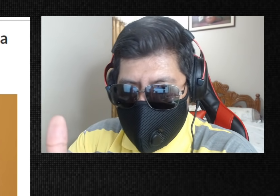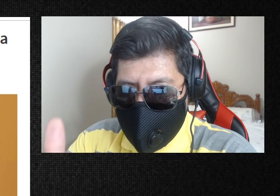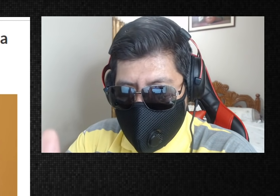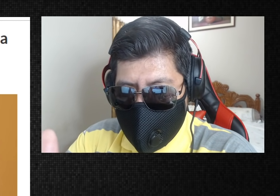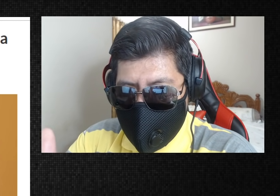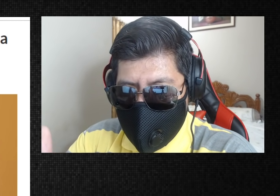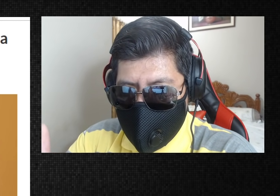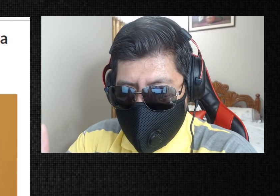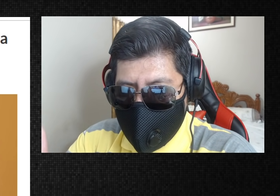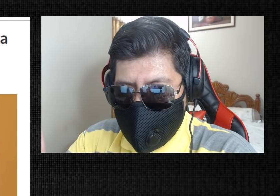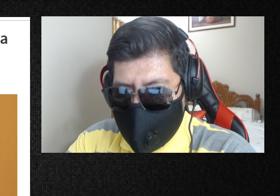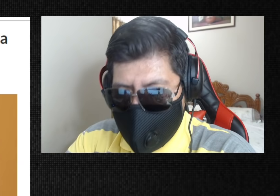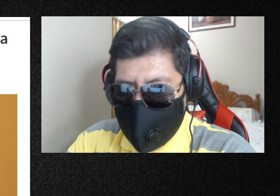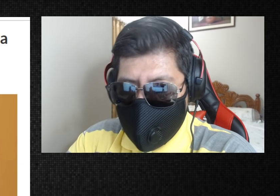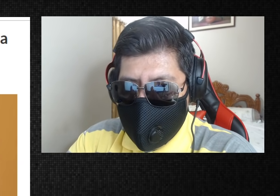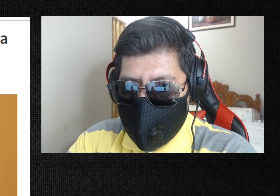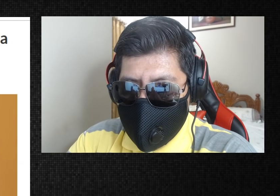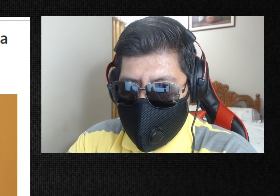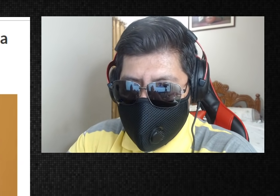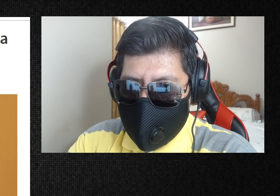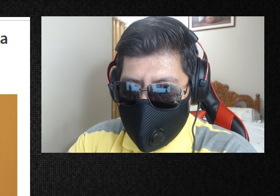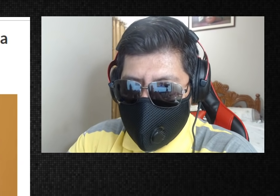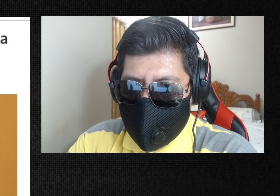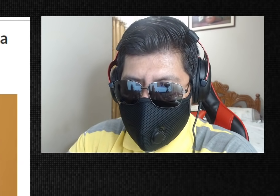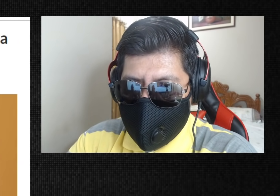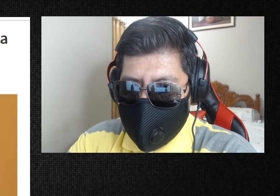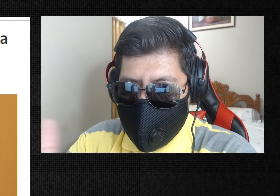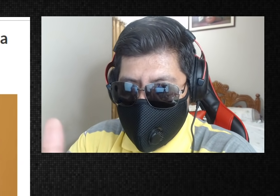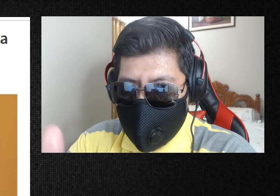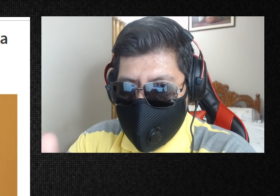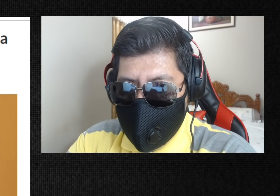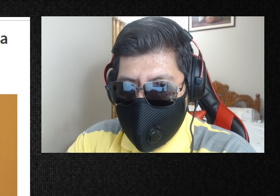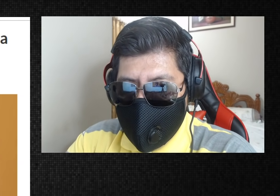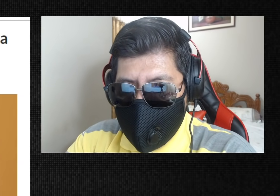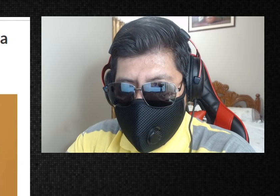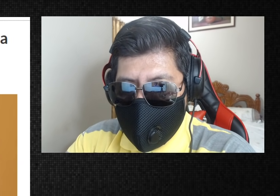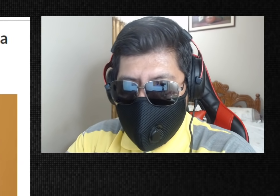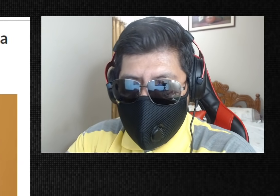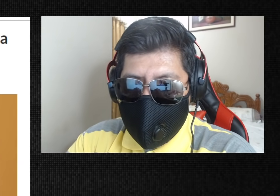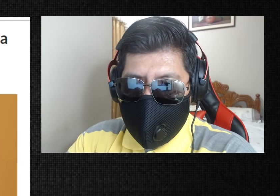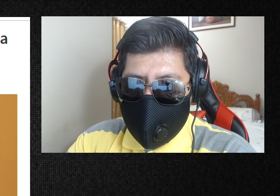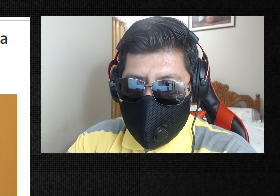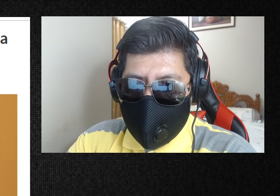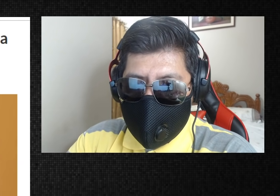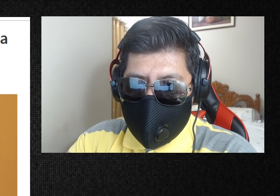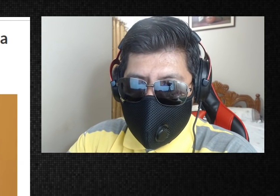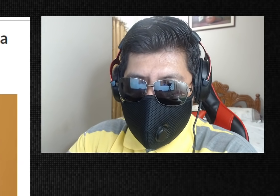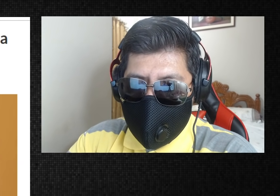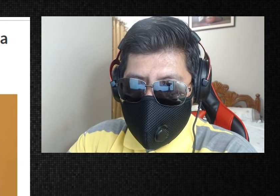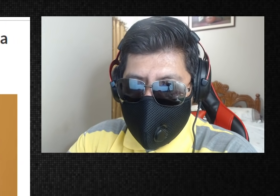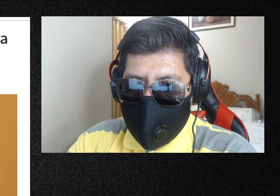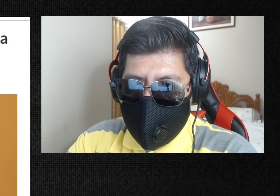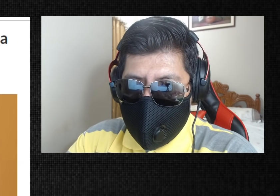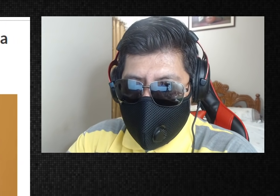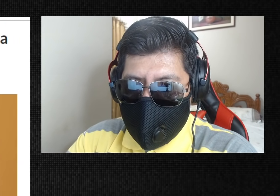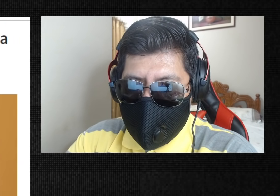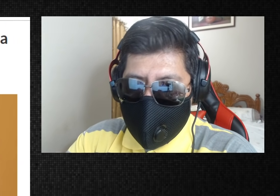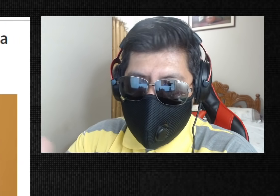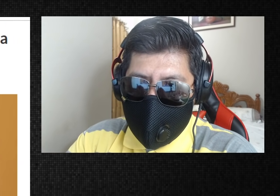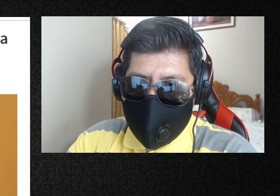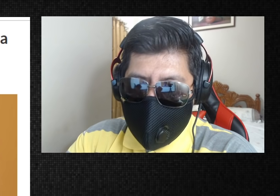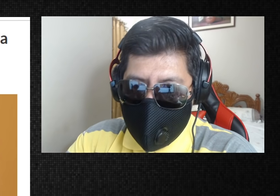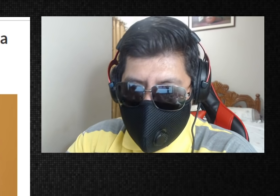discurso politiquero el de luís arce catacora que ofreció en la feria expocruz 60 cruz